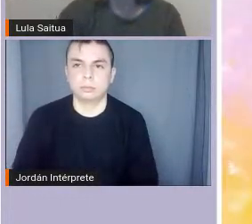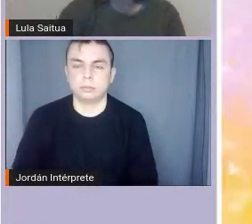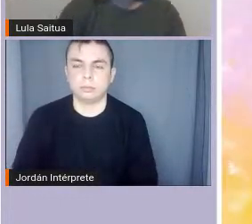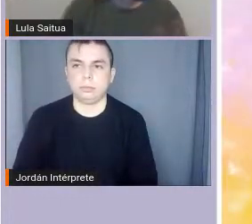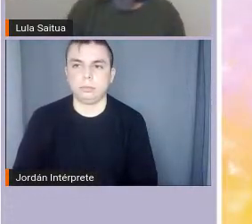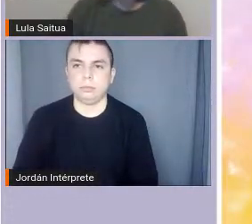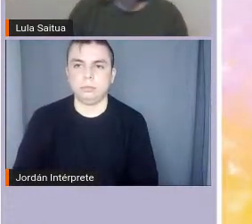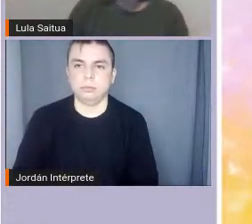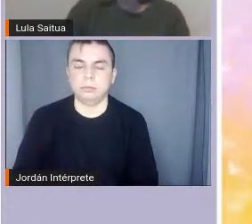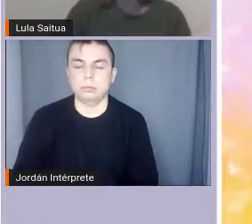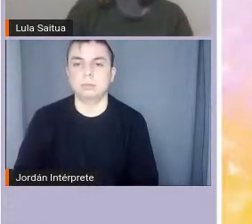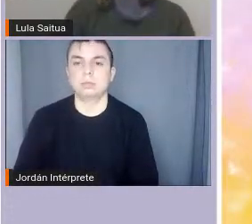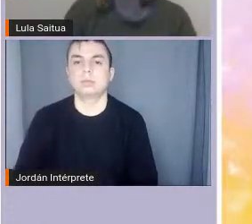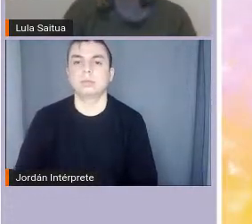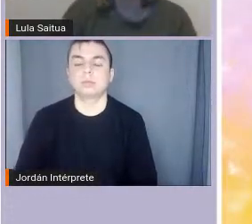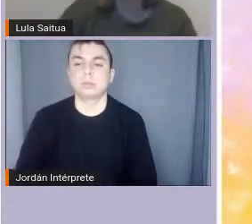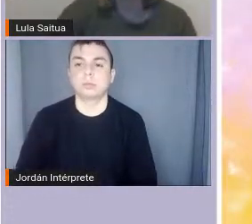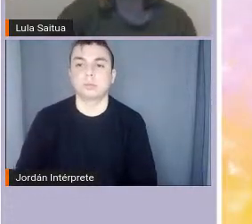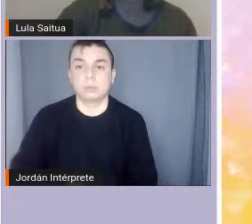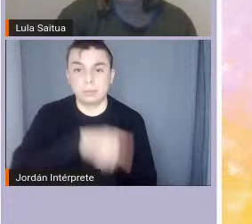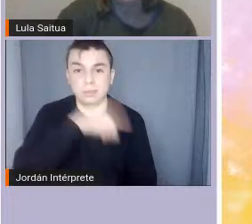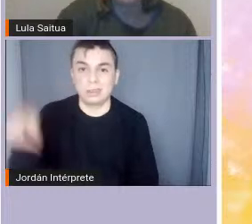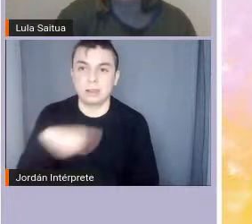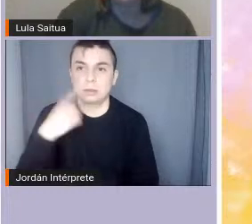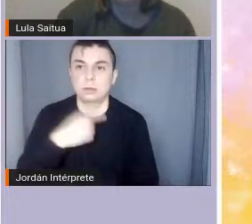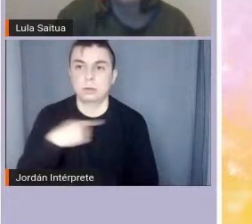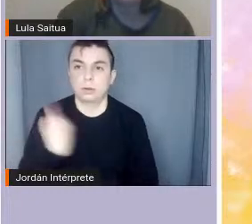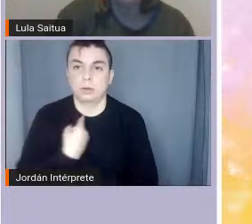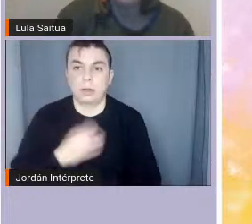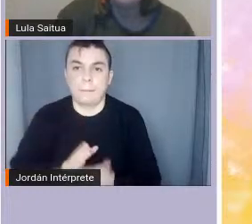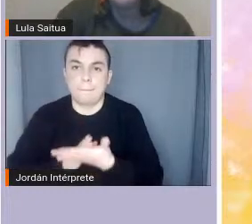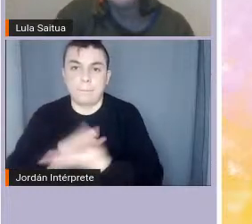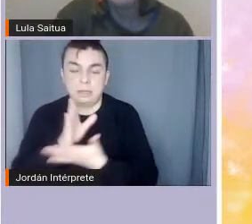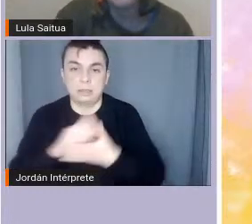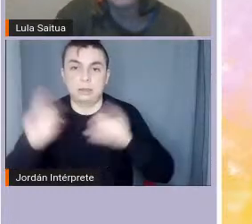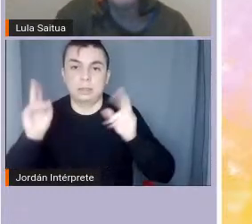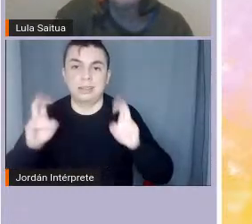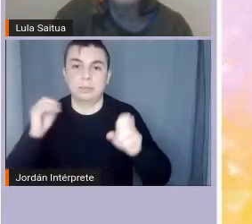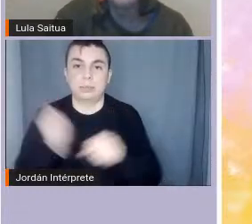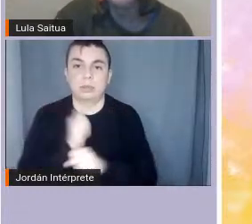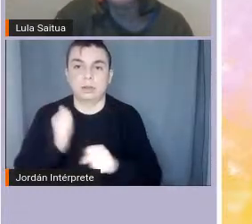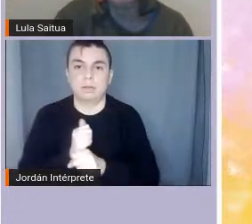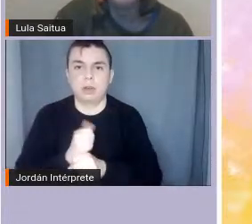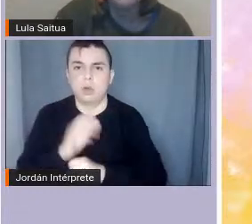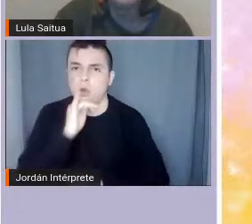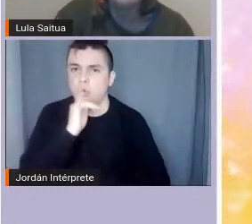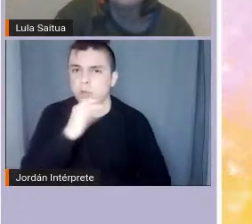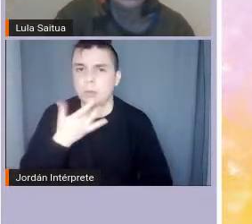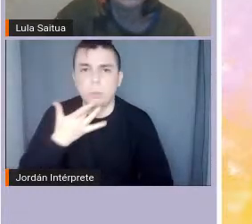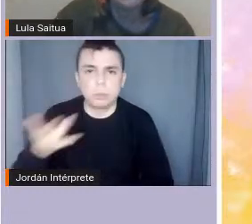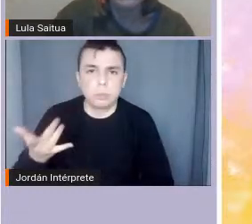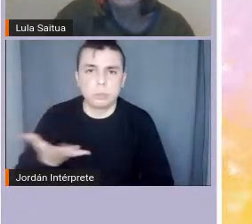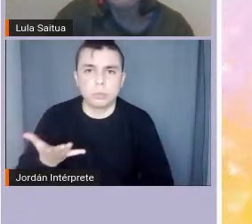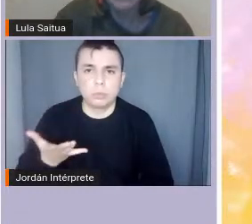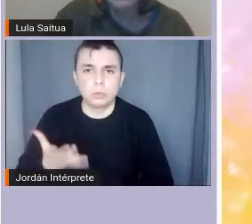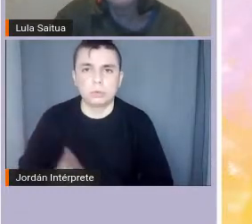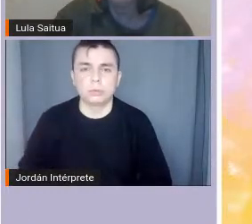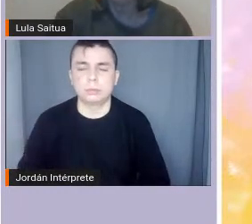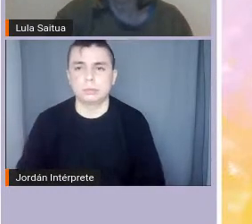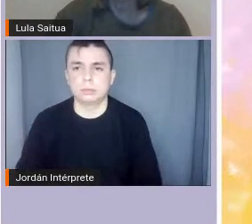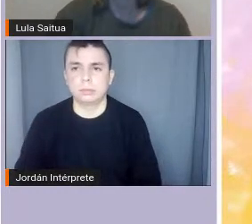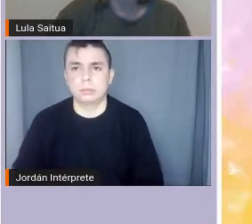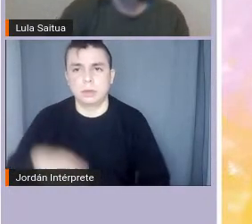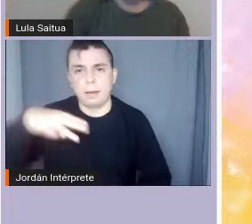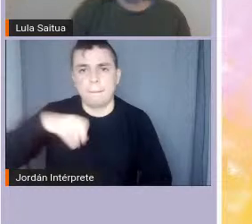Muy bien. Aquí comenzamos a hacer el trabajo. No sé por qué no aparece un poquito